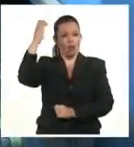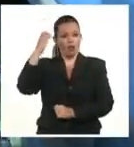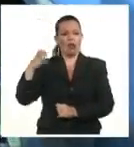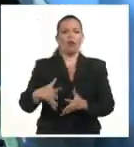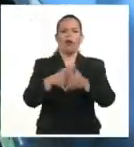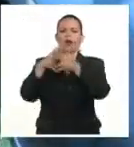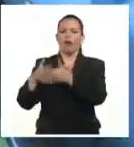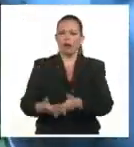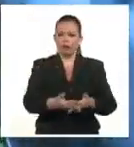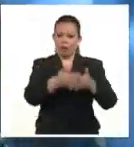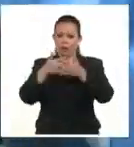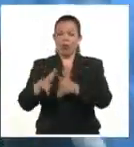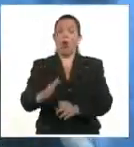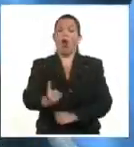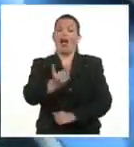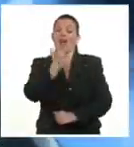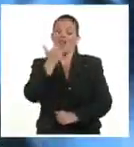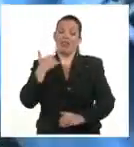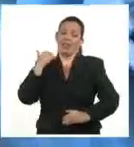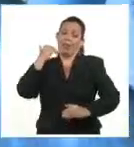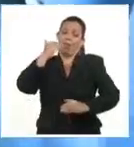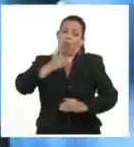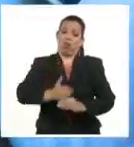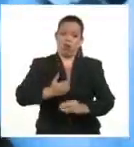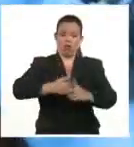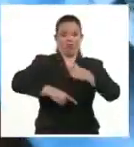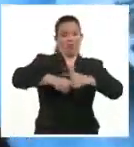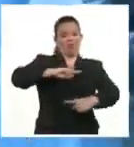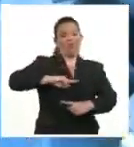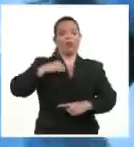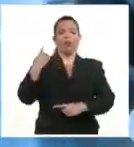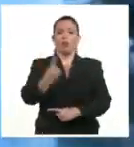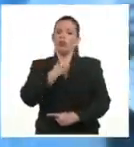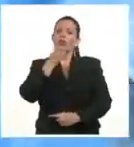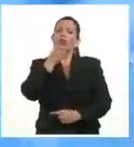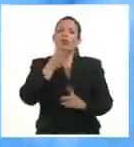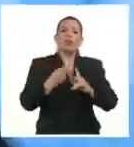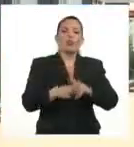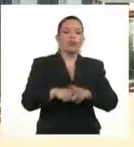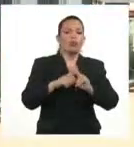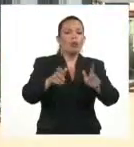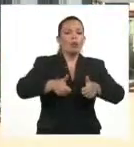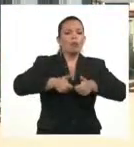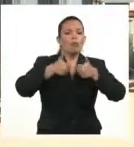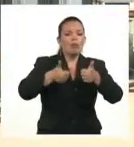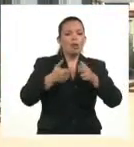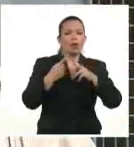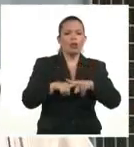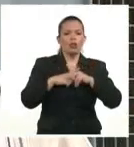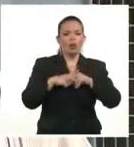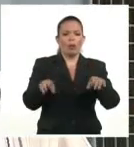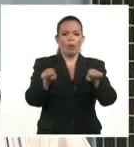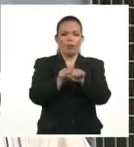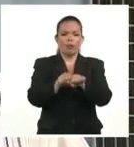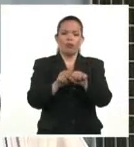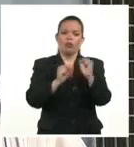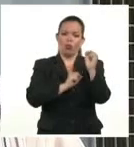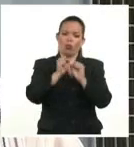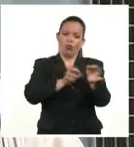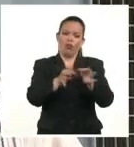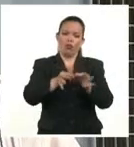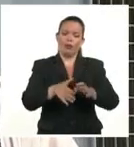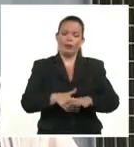más obstaculiza e impide una gestión eficiente, segura y estable. Una